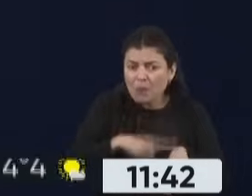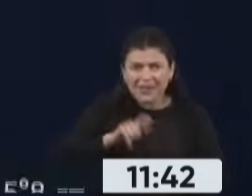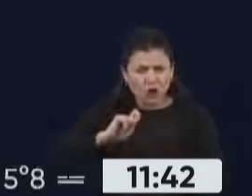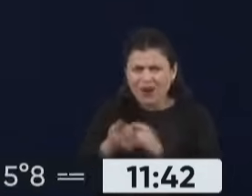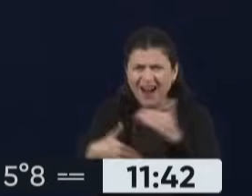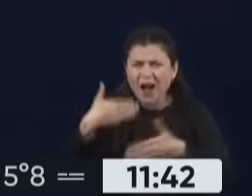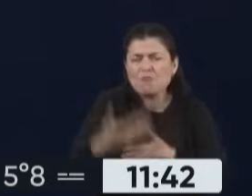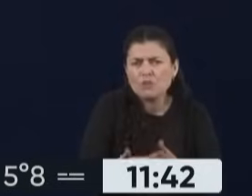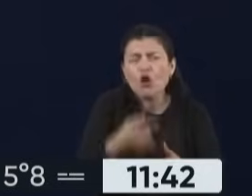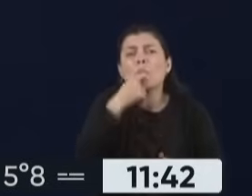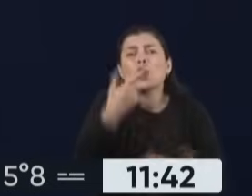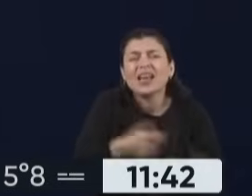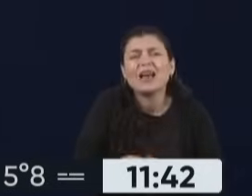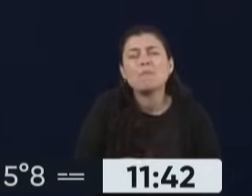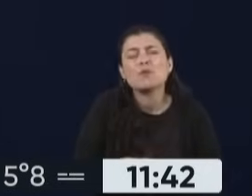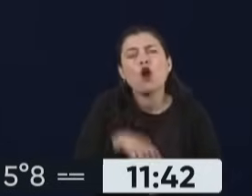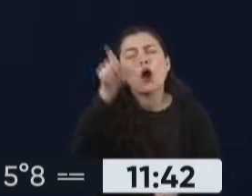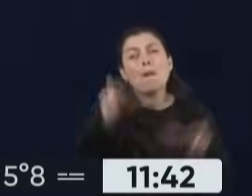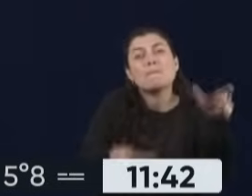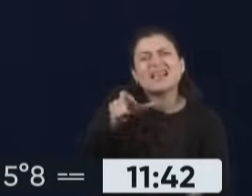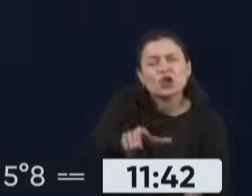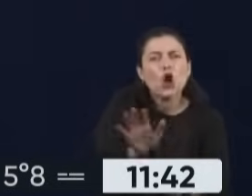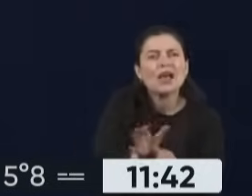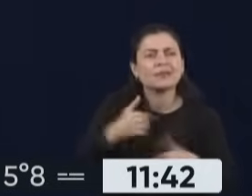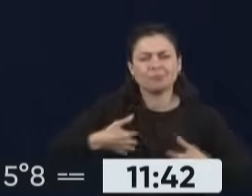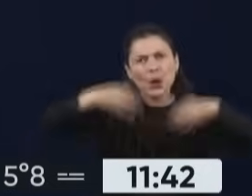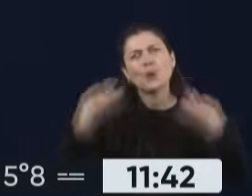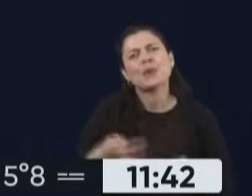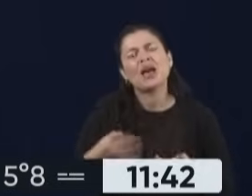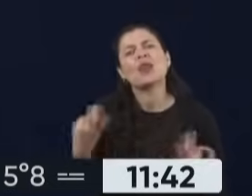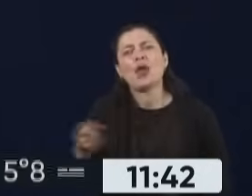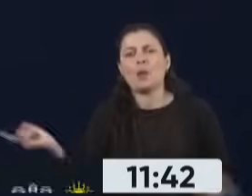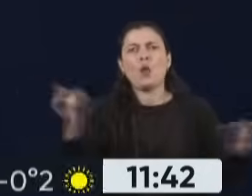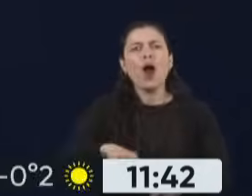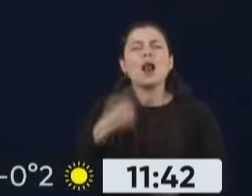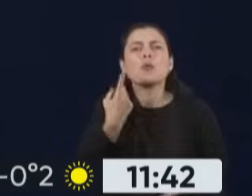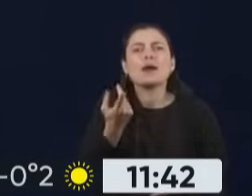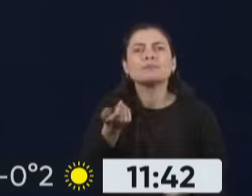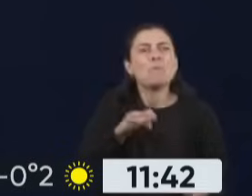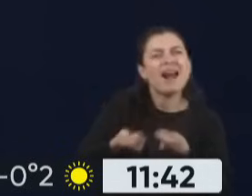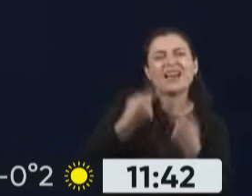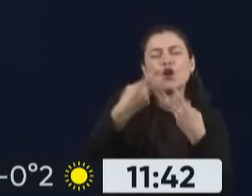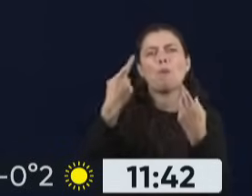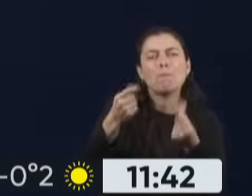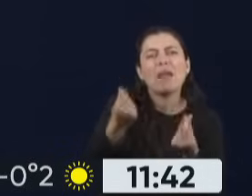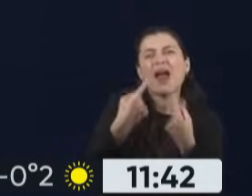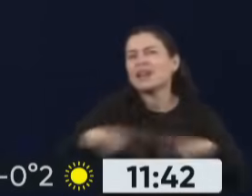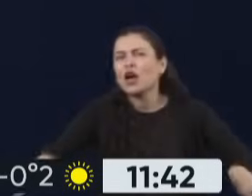este camino es volver a atraer a los argentinos de bien hacia la formalidad, fomentando así la generación de